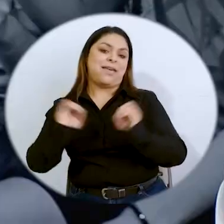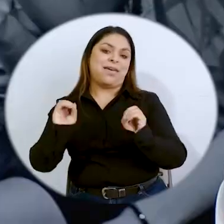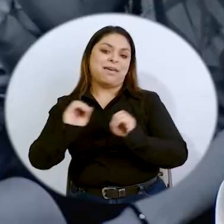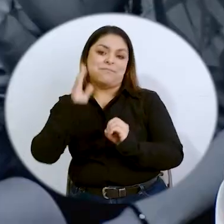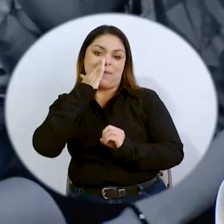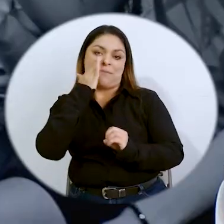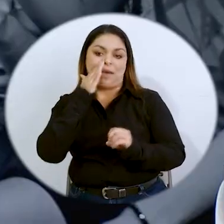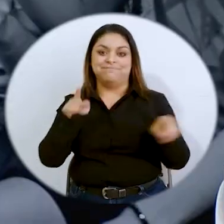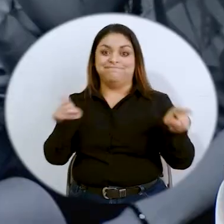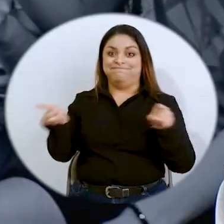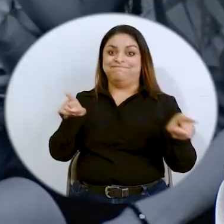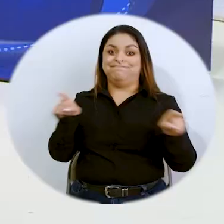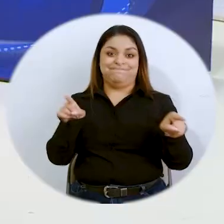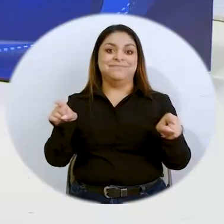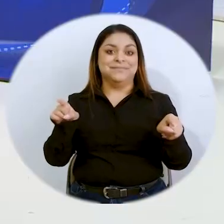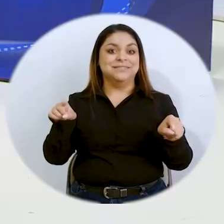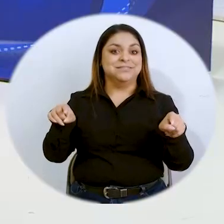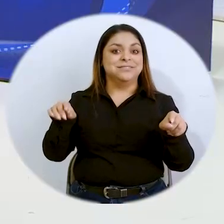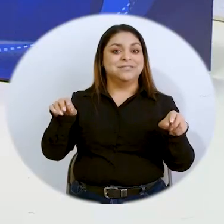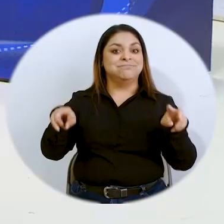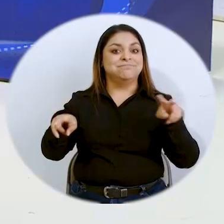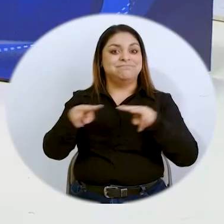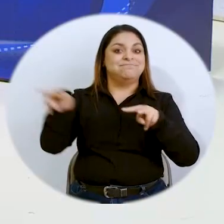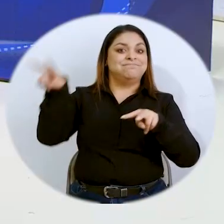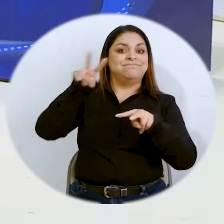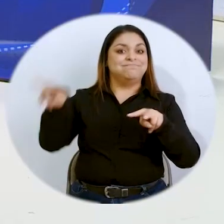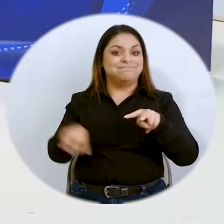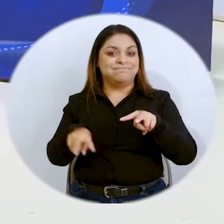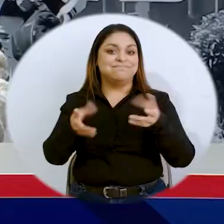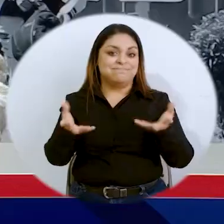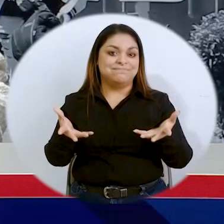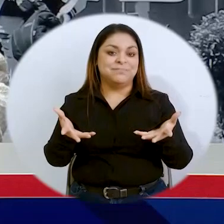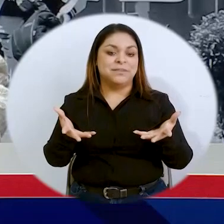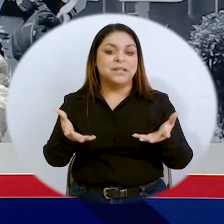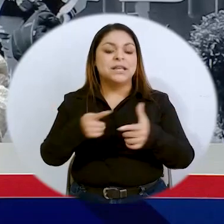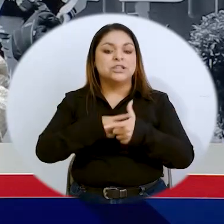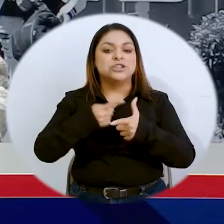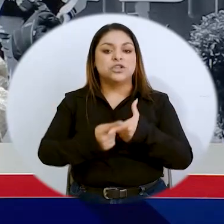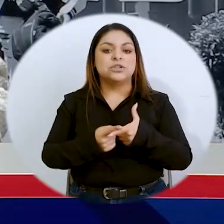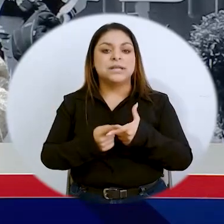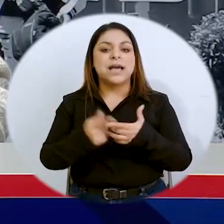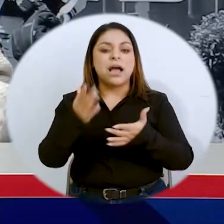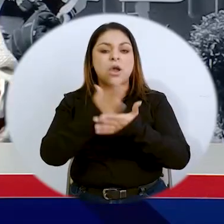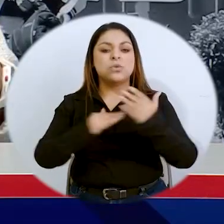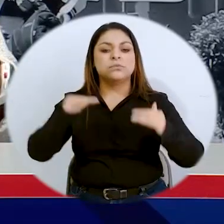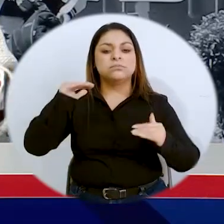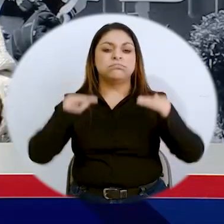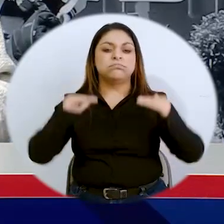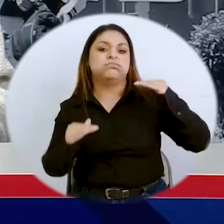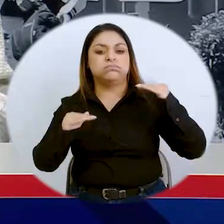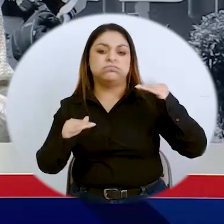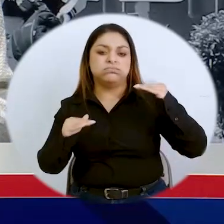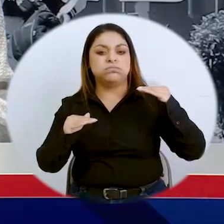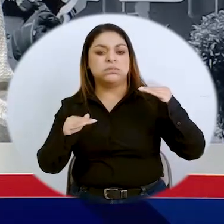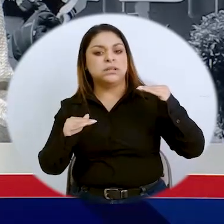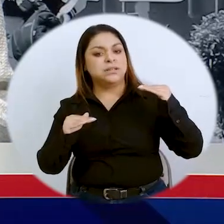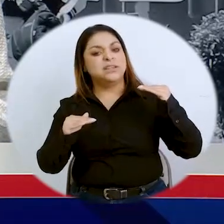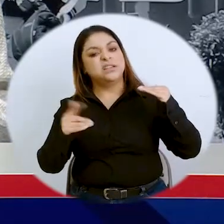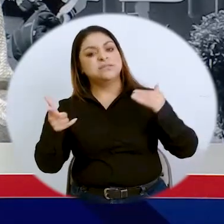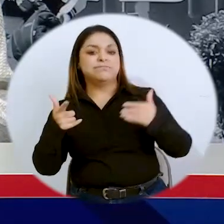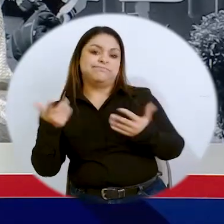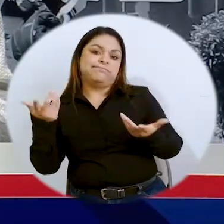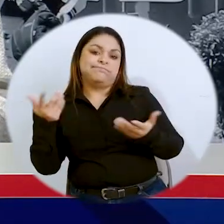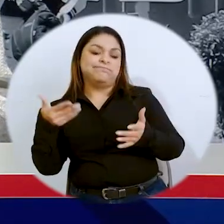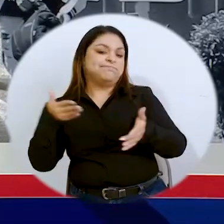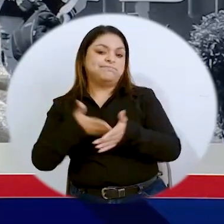madres? Y efectivamente, o sea, buena parte de las brechas de género en el mercado laboral se dan en las mujeres que son